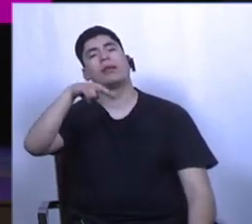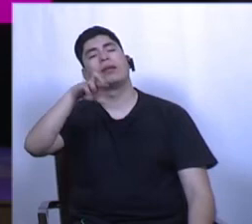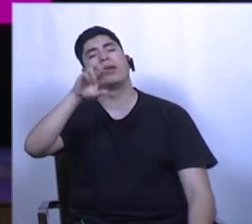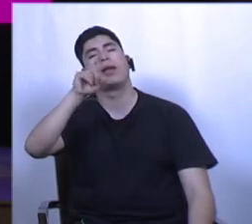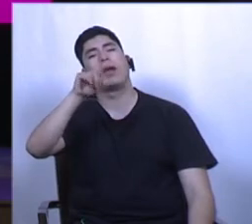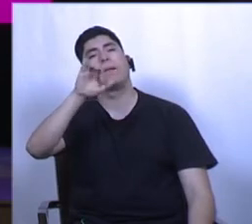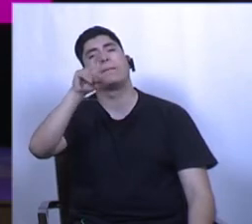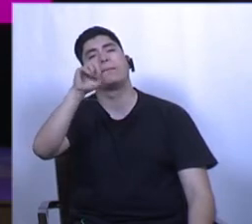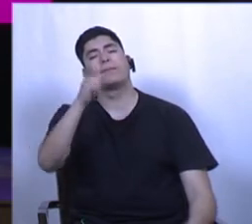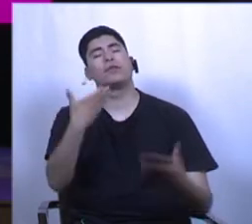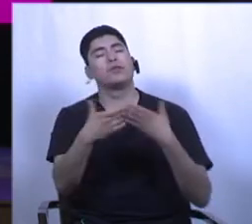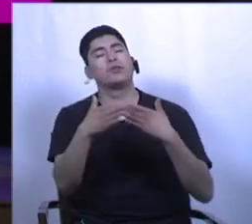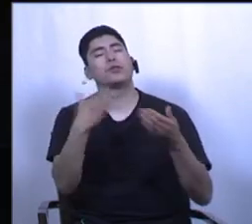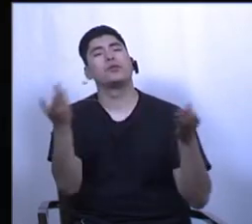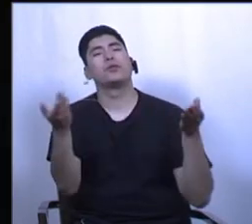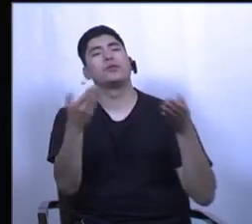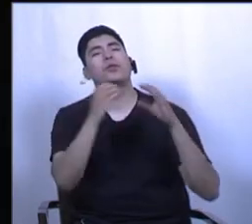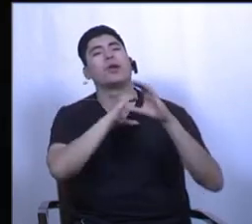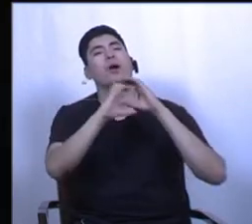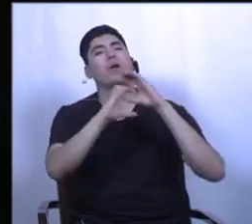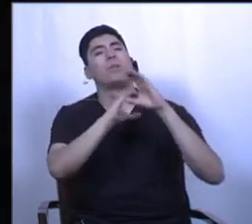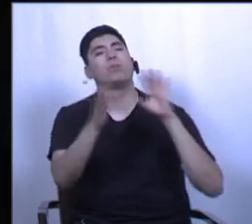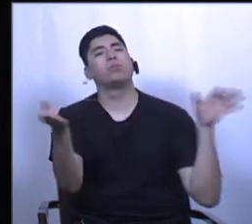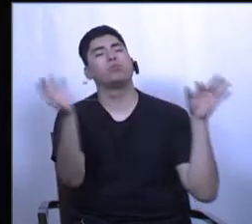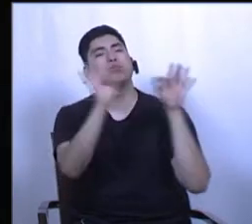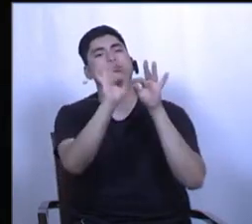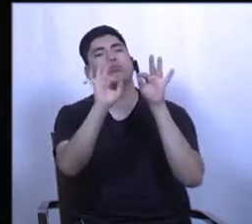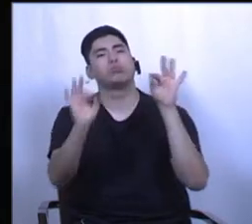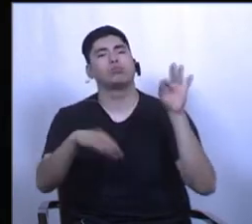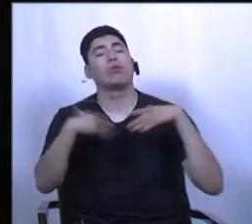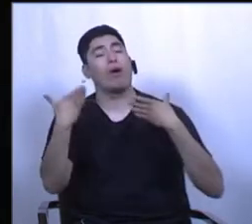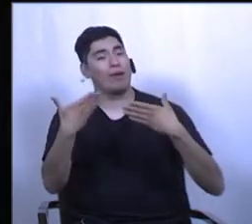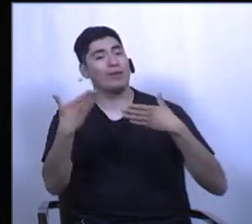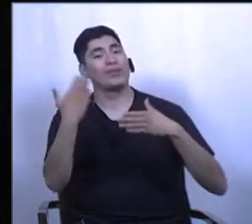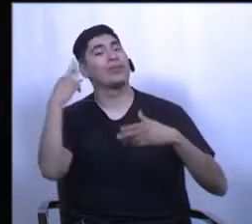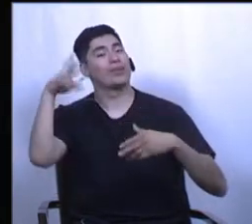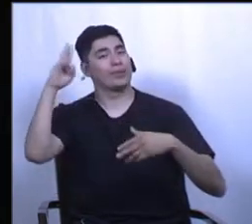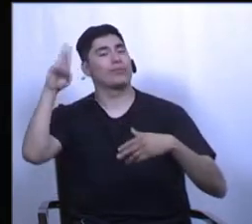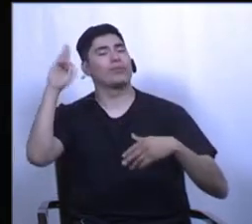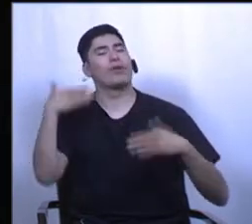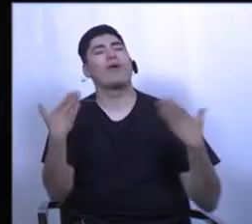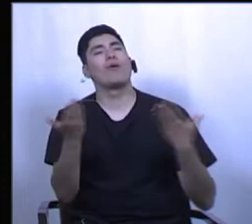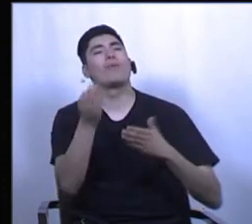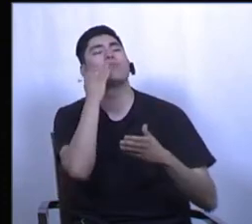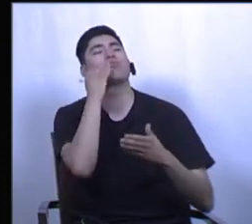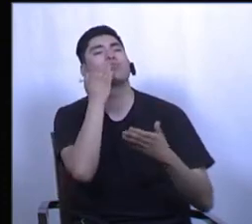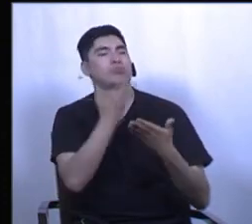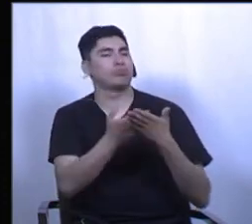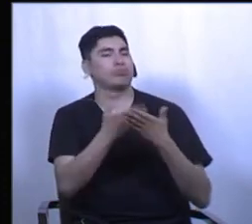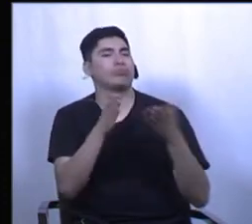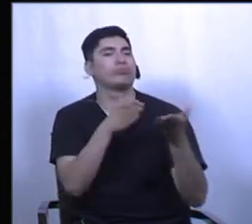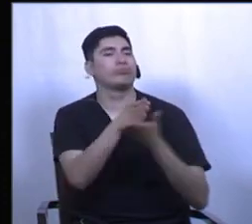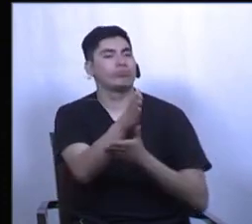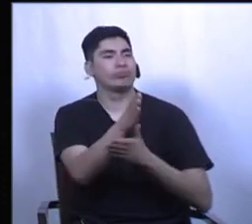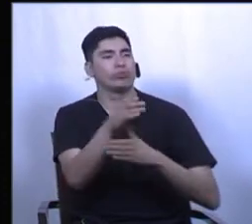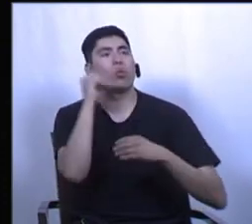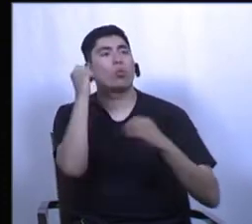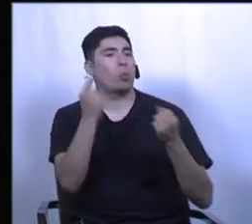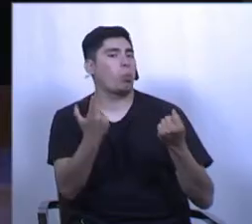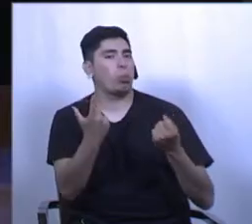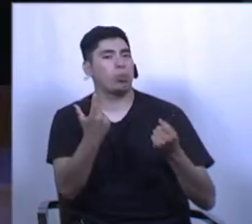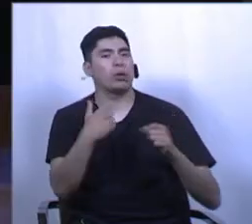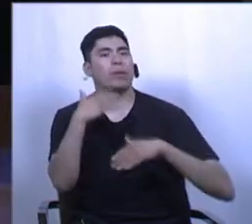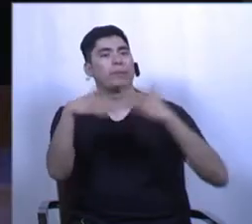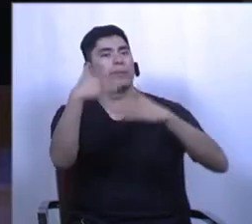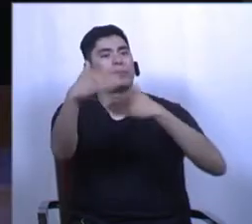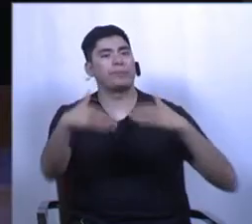se comunican las células entre sí. Así se crean los recuerdos, así es como se inicia cualquier tipo de movimiento o actividad